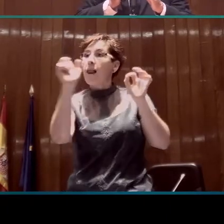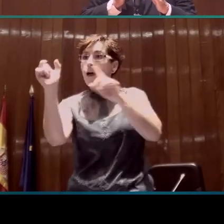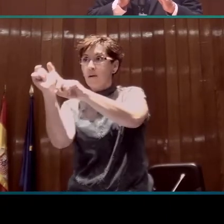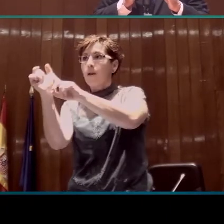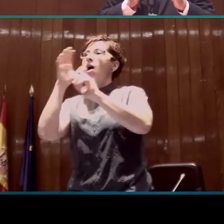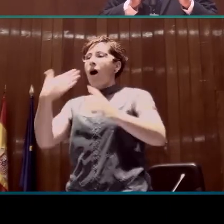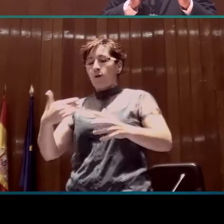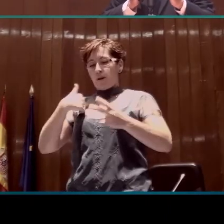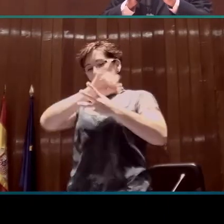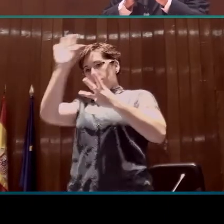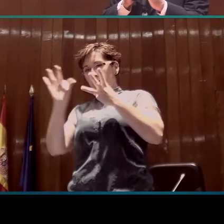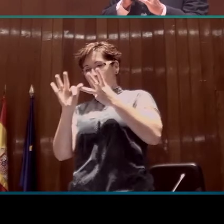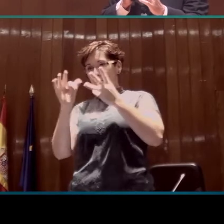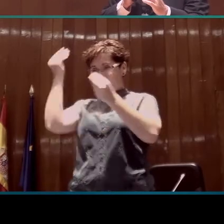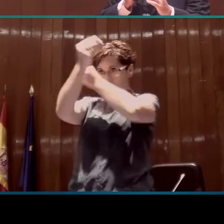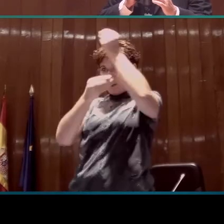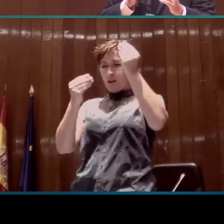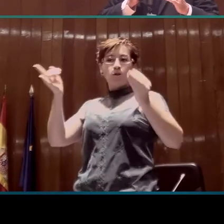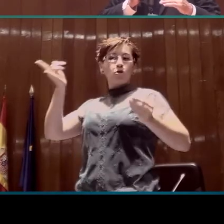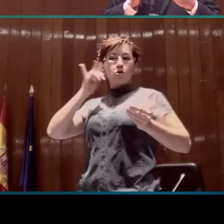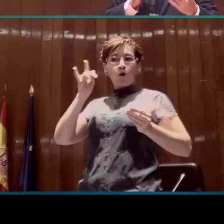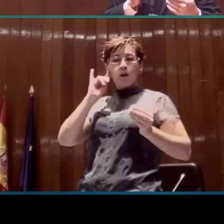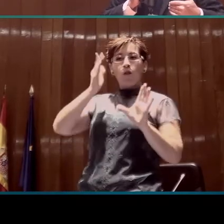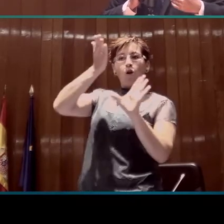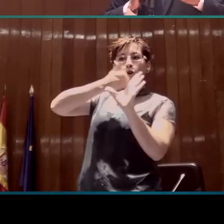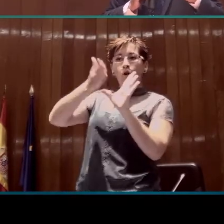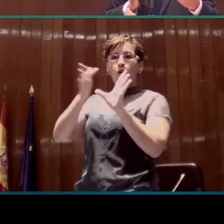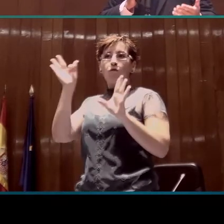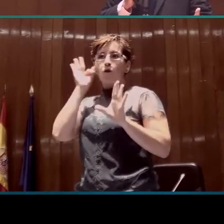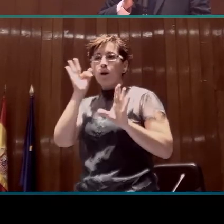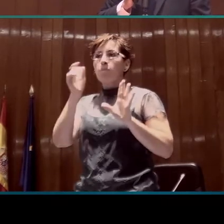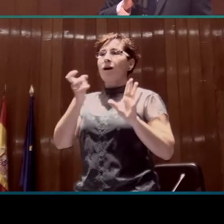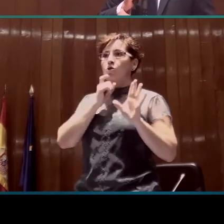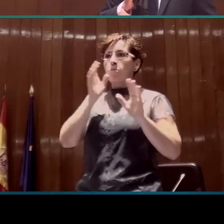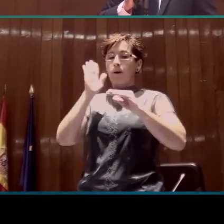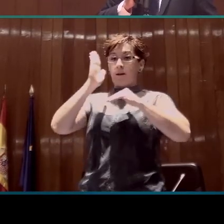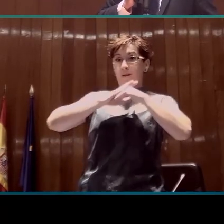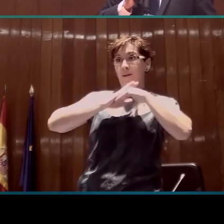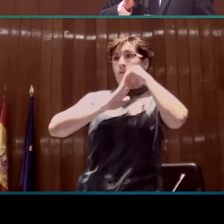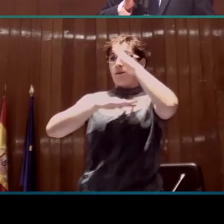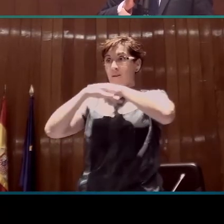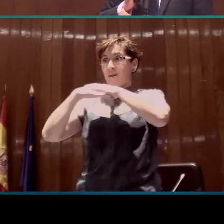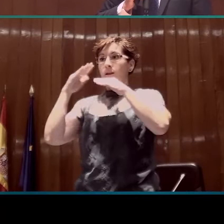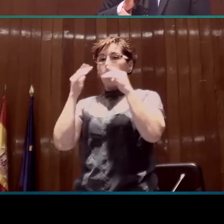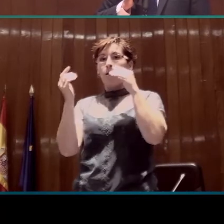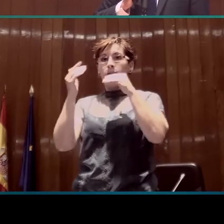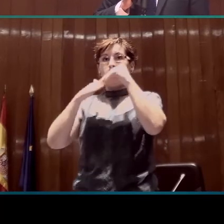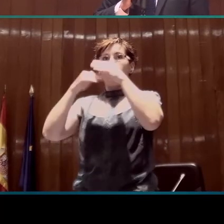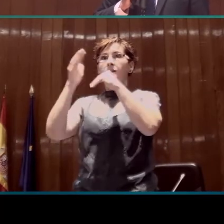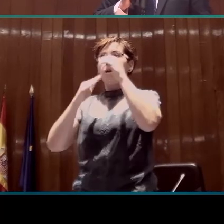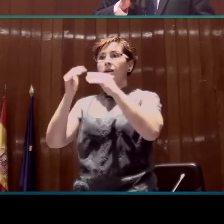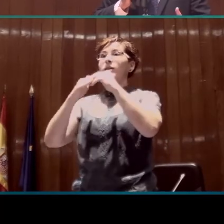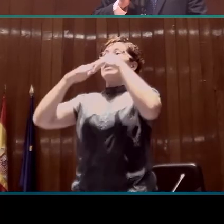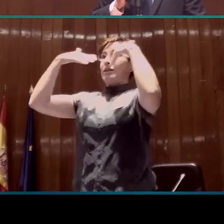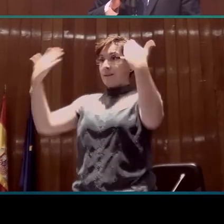sonidos, que tenemos que ensamblar para poder, a continuación, mandar la señal a nuestros